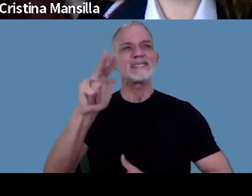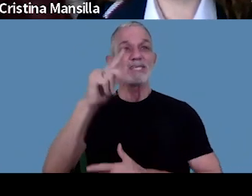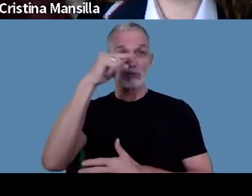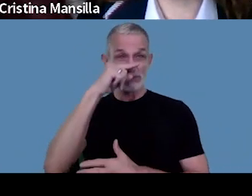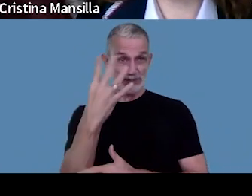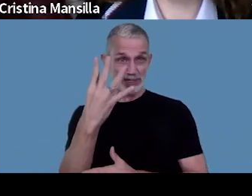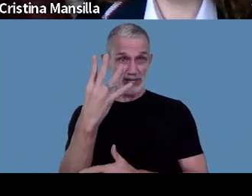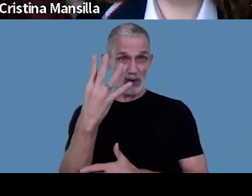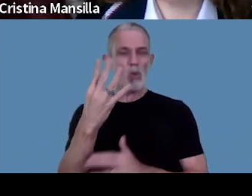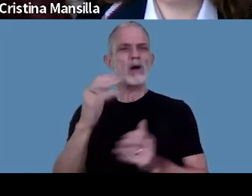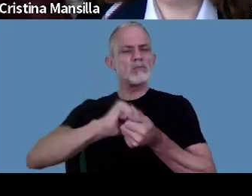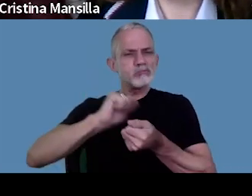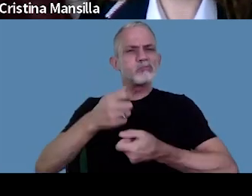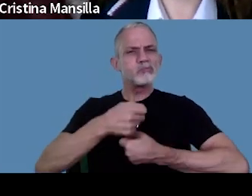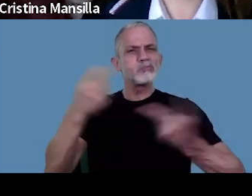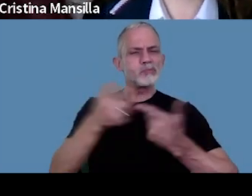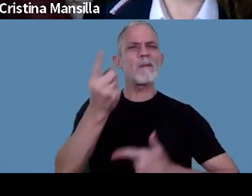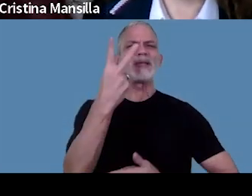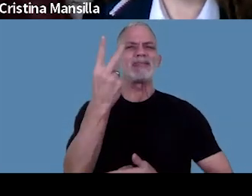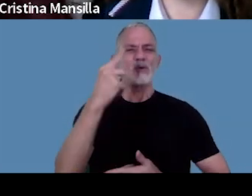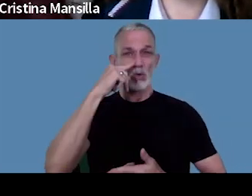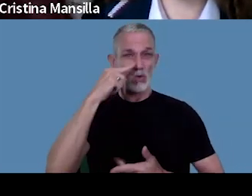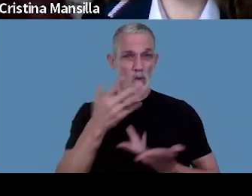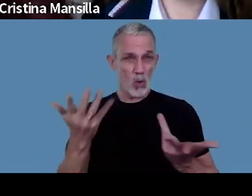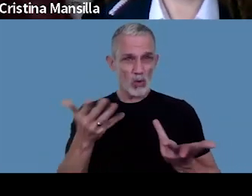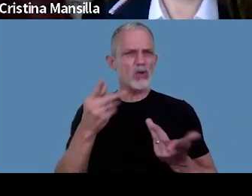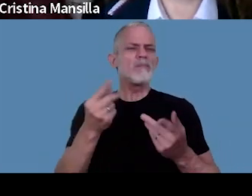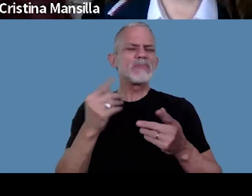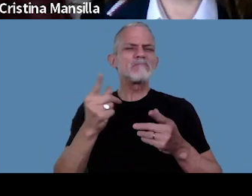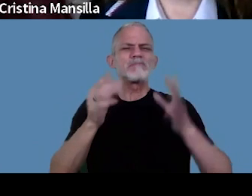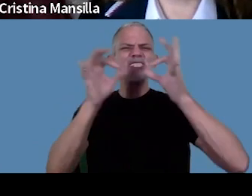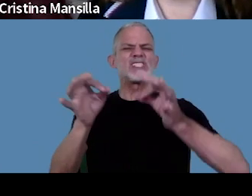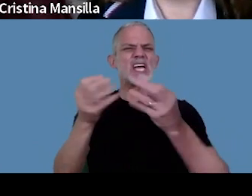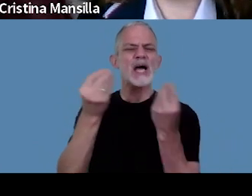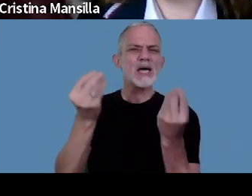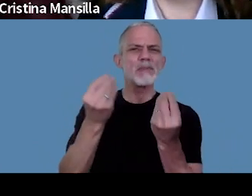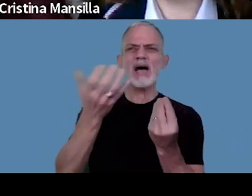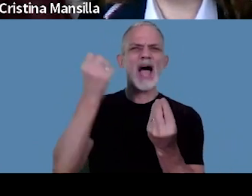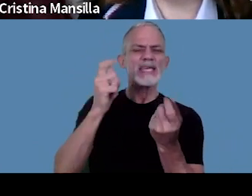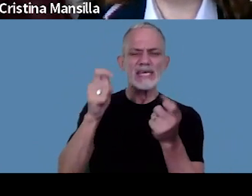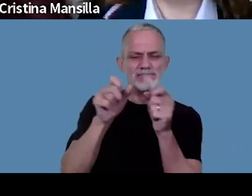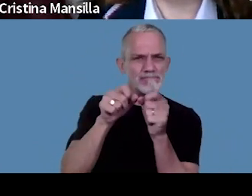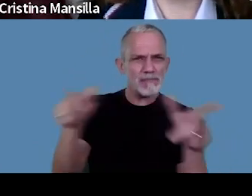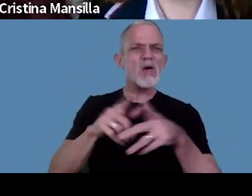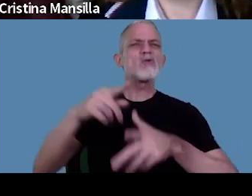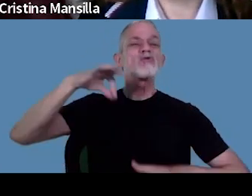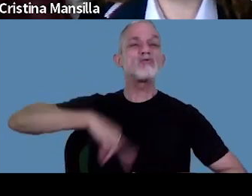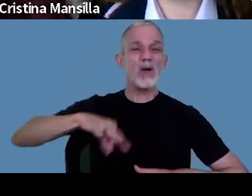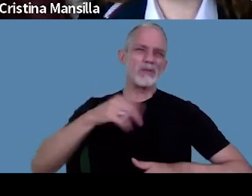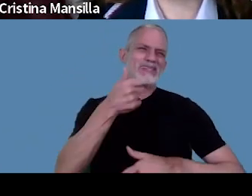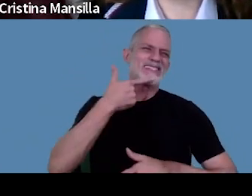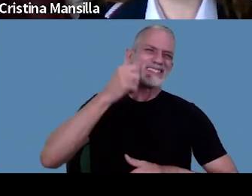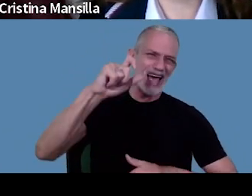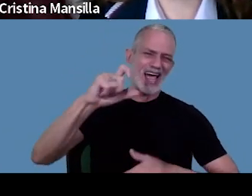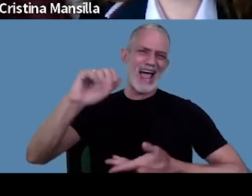5.374, publicada el 21 de junio, que alcanzó a los sueldos anuales complementarios.